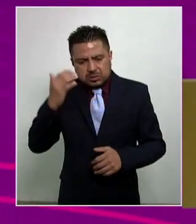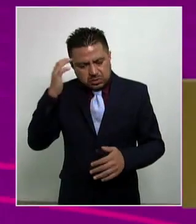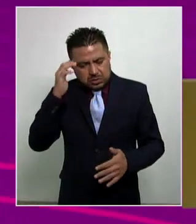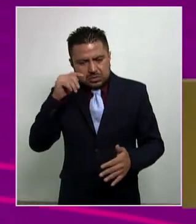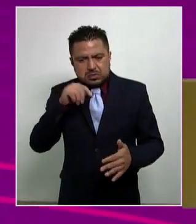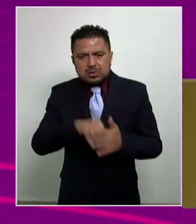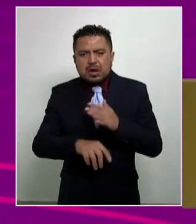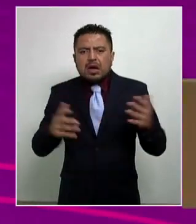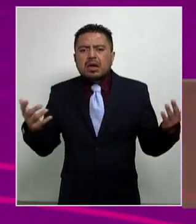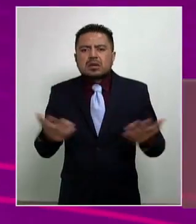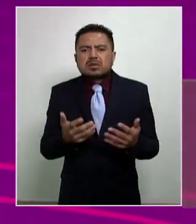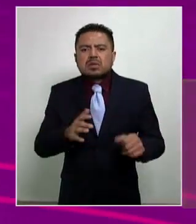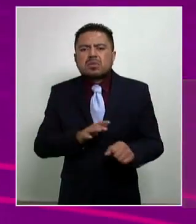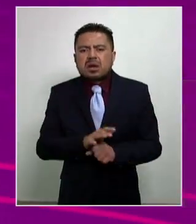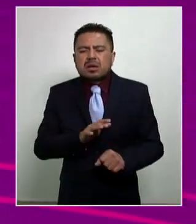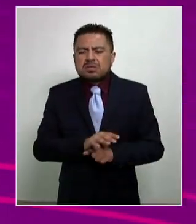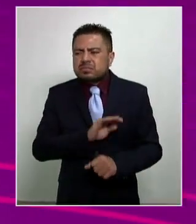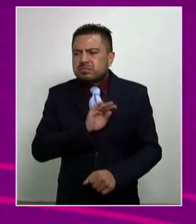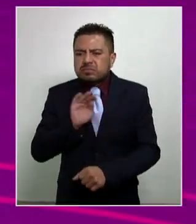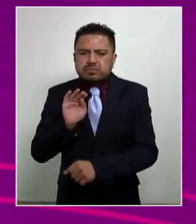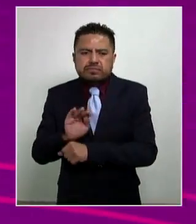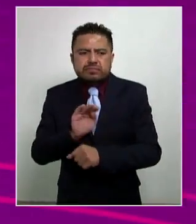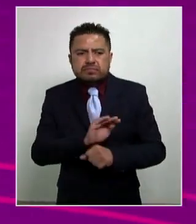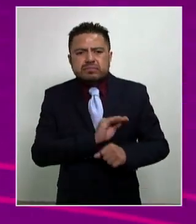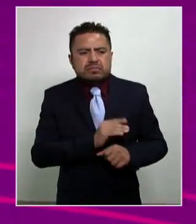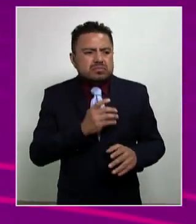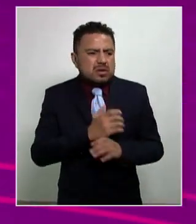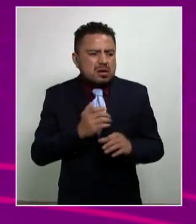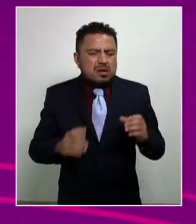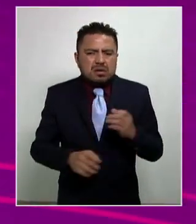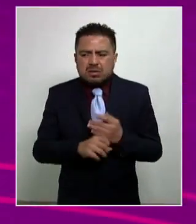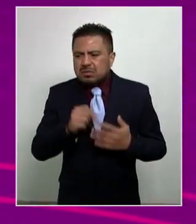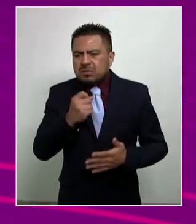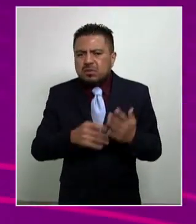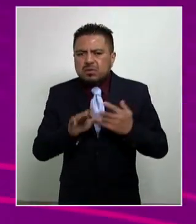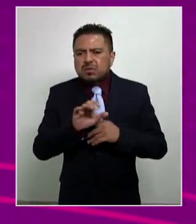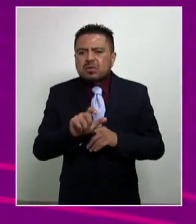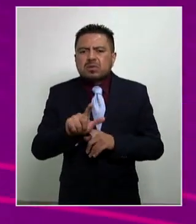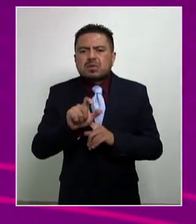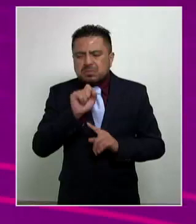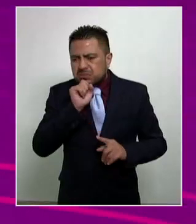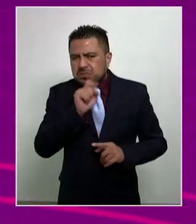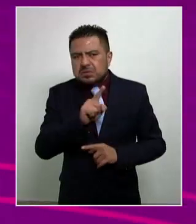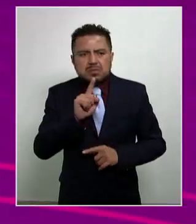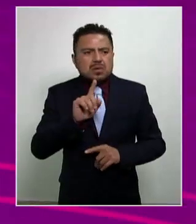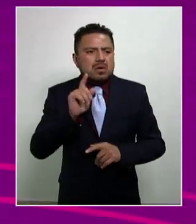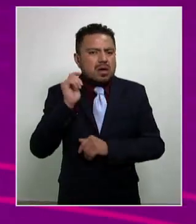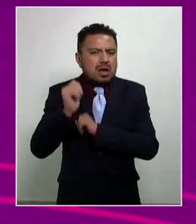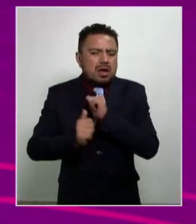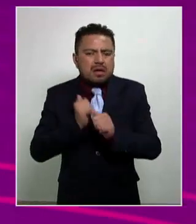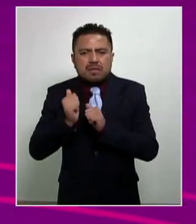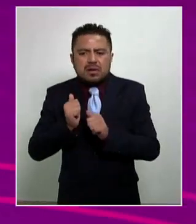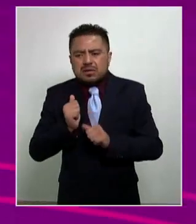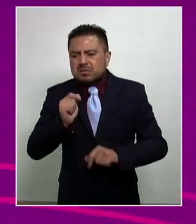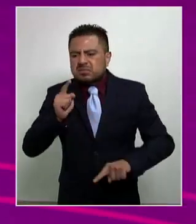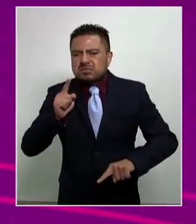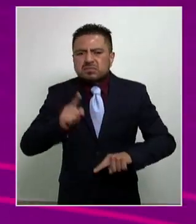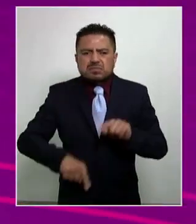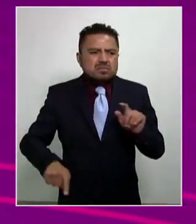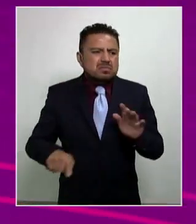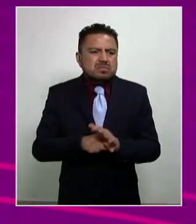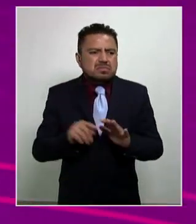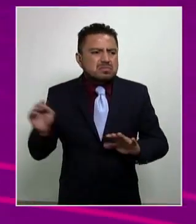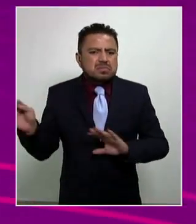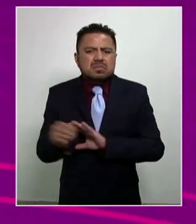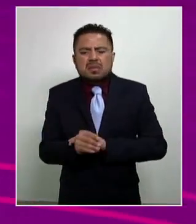Lo que hacemos es ignorar, ¿no? Ignoramos muchas cosas. Kulsi decía, en mismo África se ignora la historia de la esclavización. De